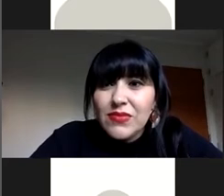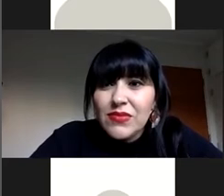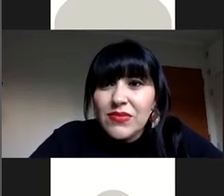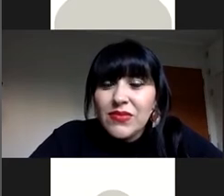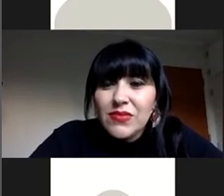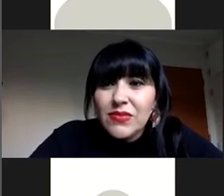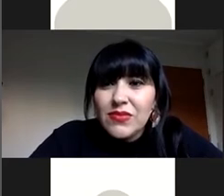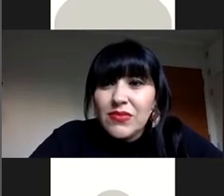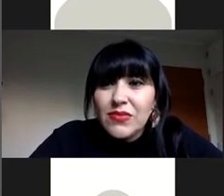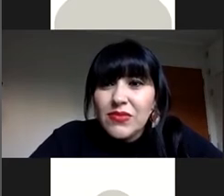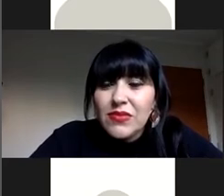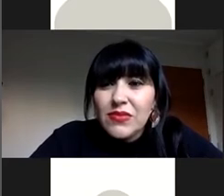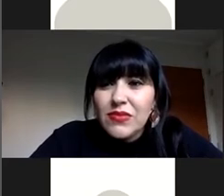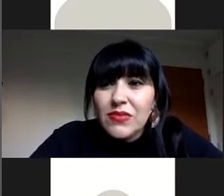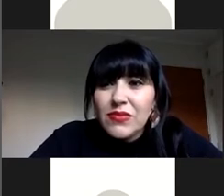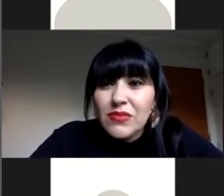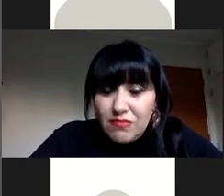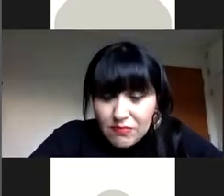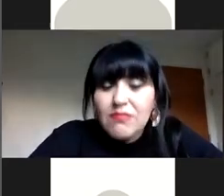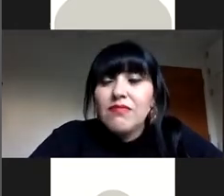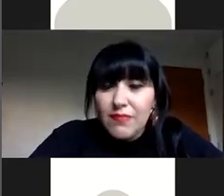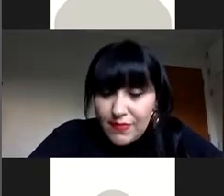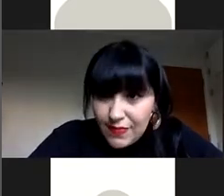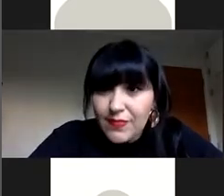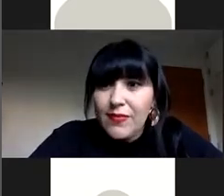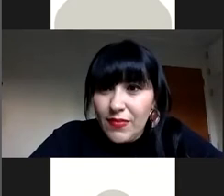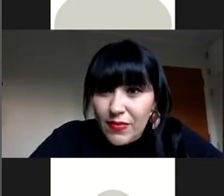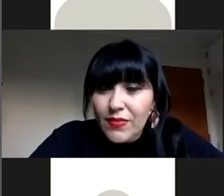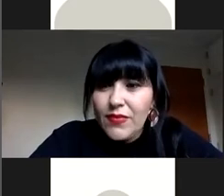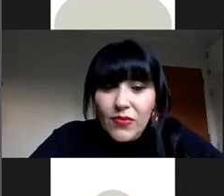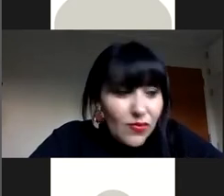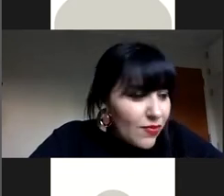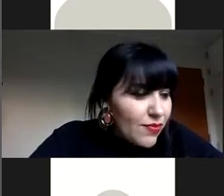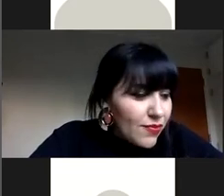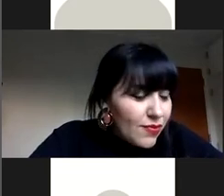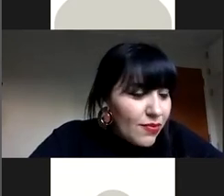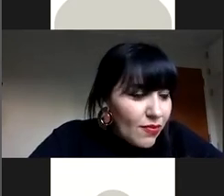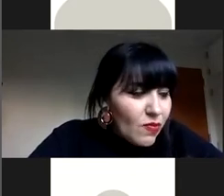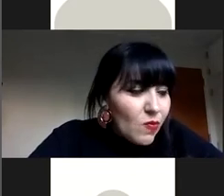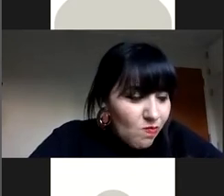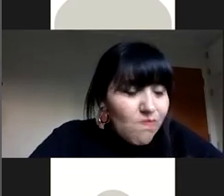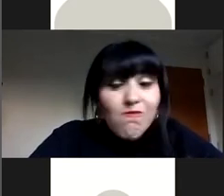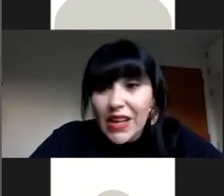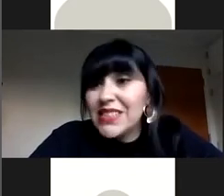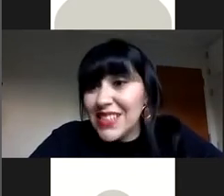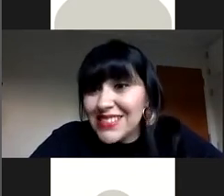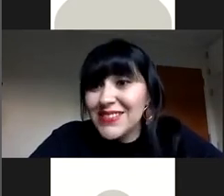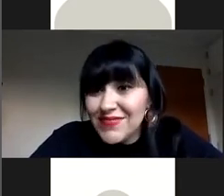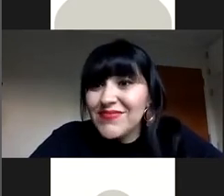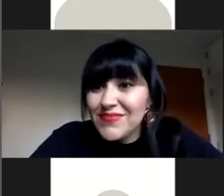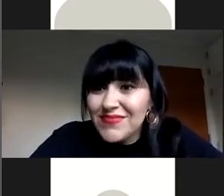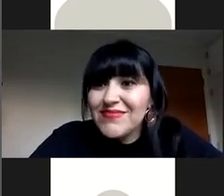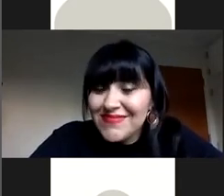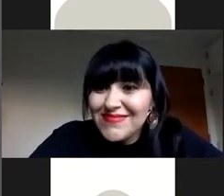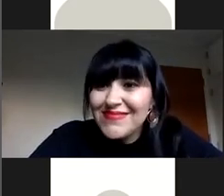un bebé, solamente pudo entrar su esposo, el resto fuera, fue un embarazo bien en solitario. Estamos acostumbrados,